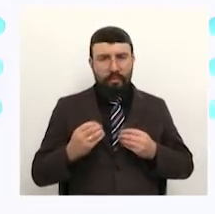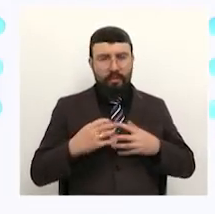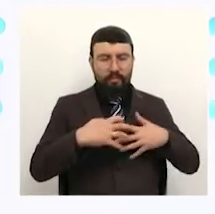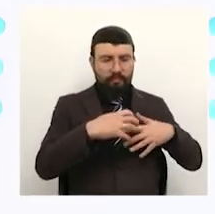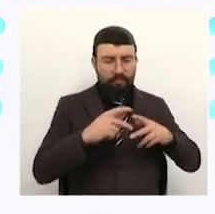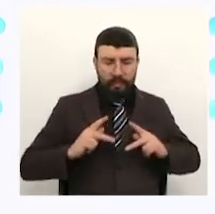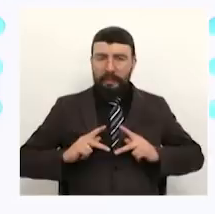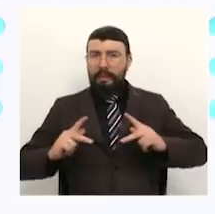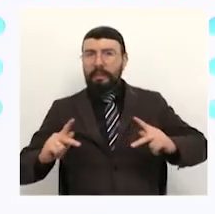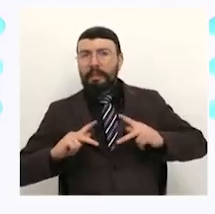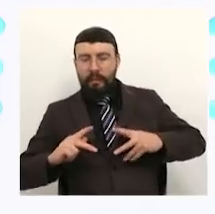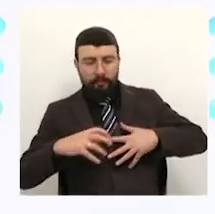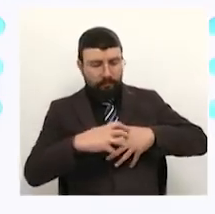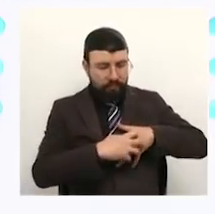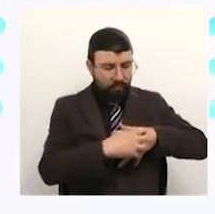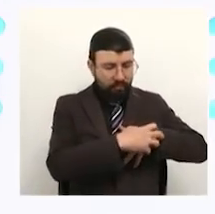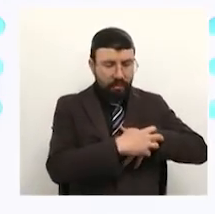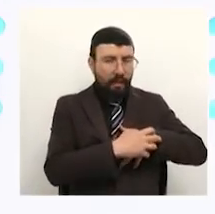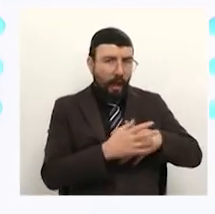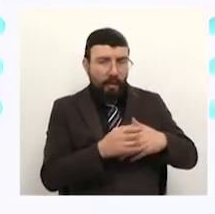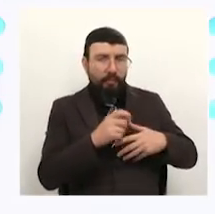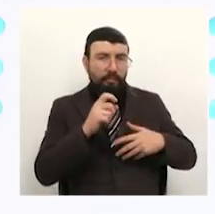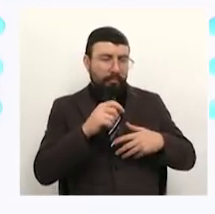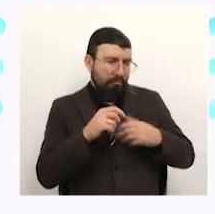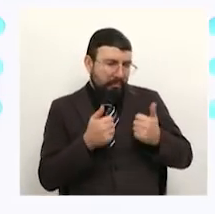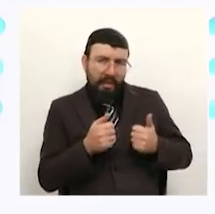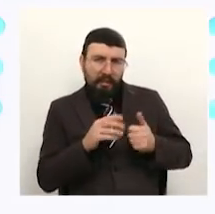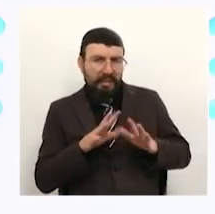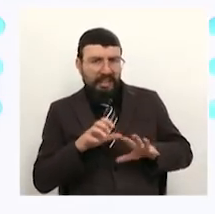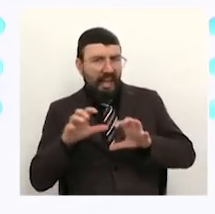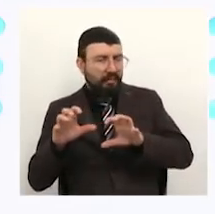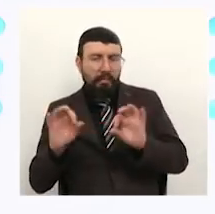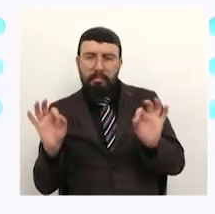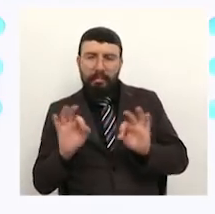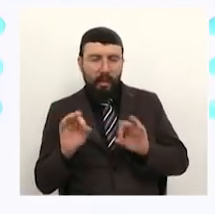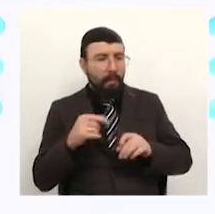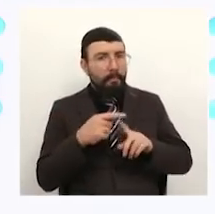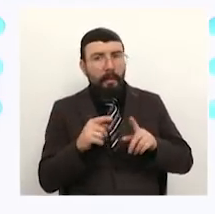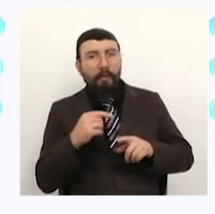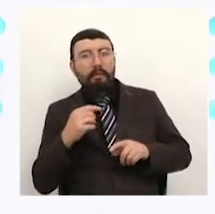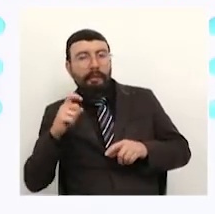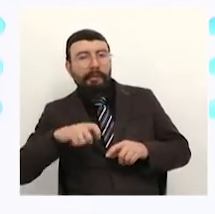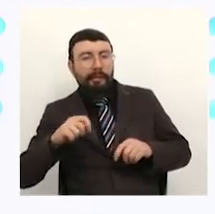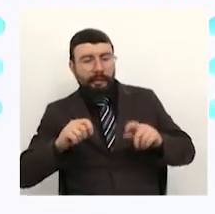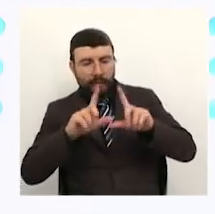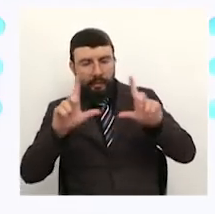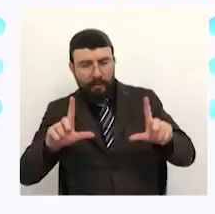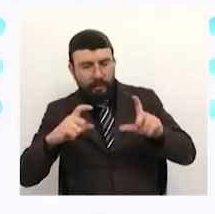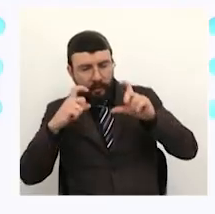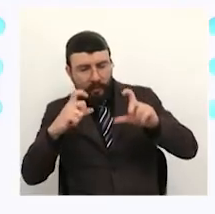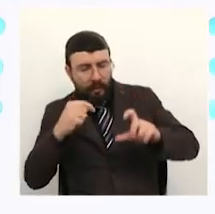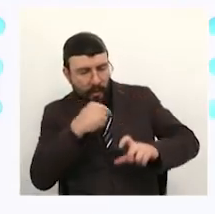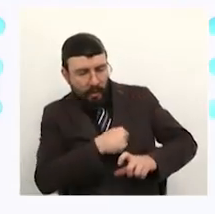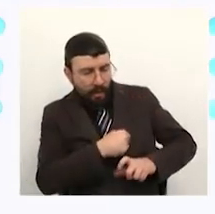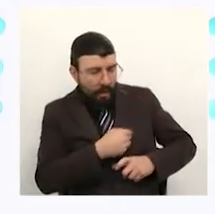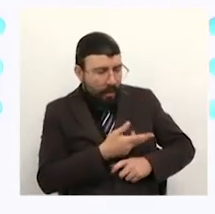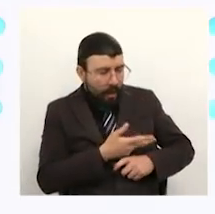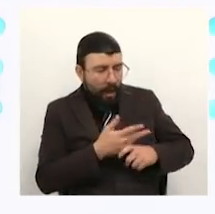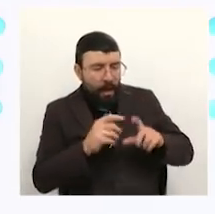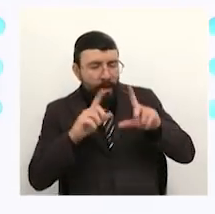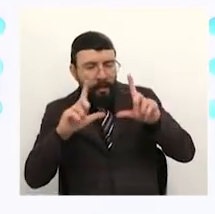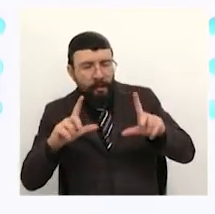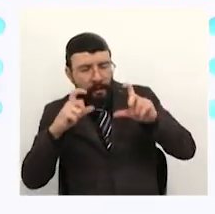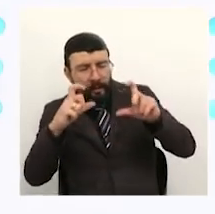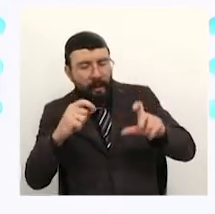tiene que hacer una caracterización del tamaño de los contornos de la radio' pacidad que qué es eso que como se ve de qué color se ve en las radiografías